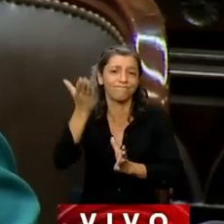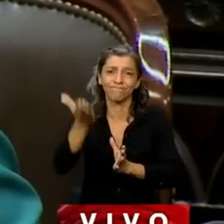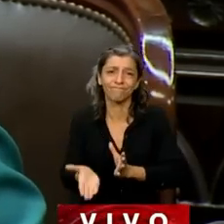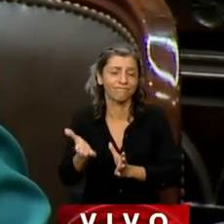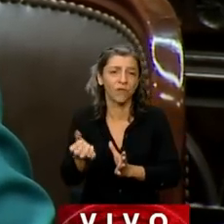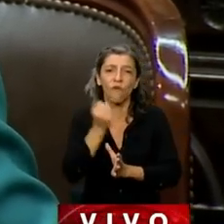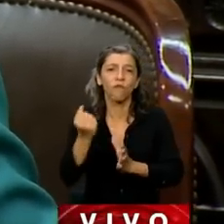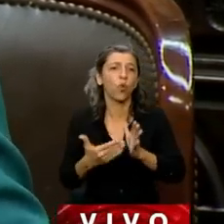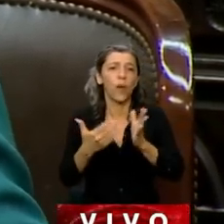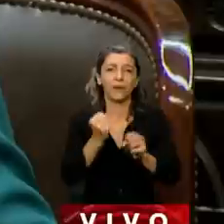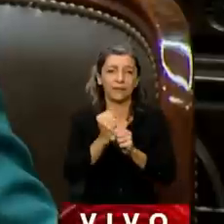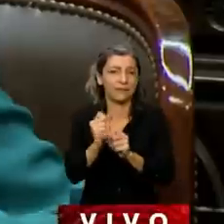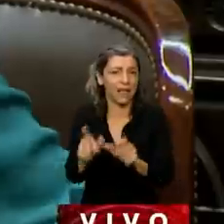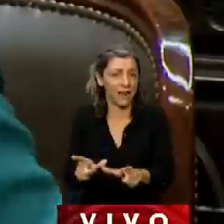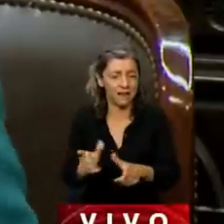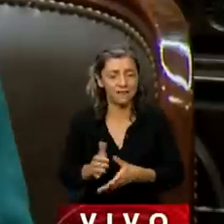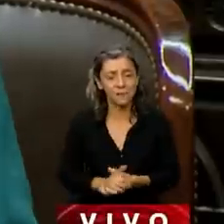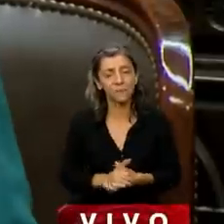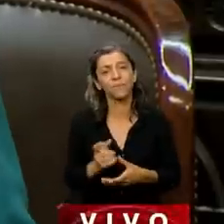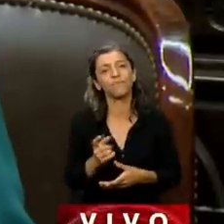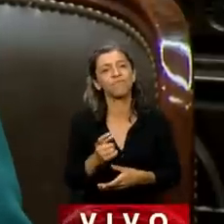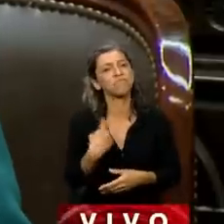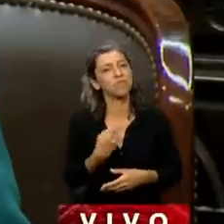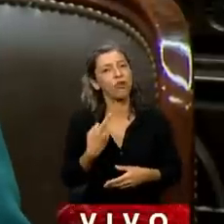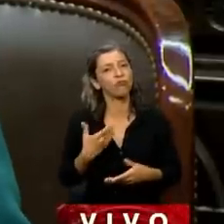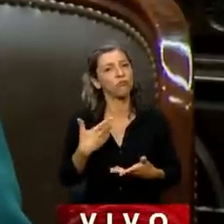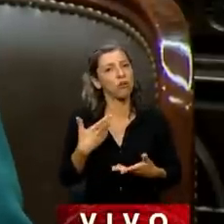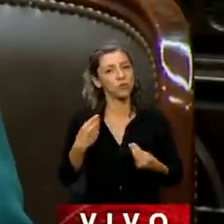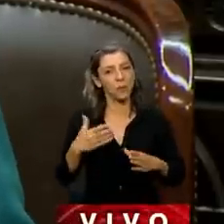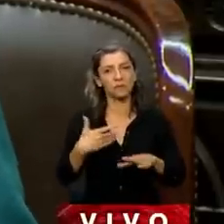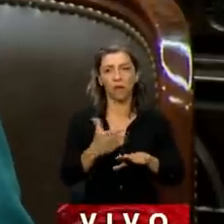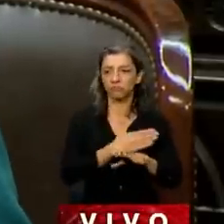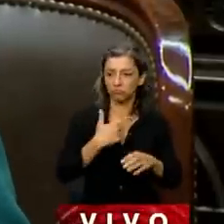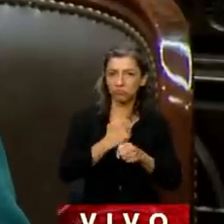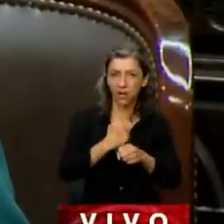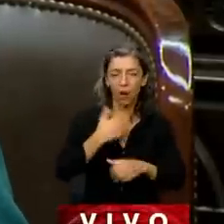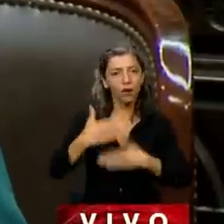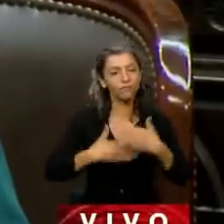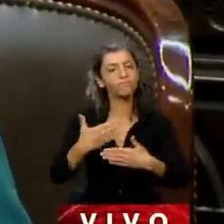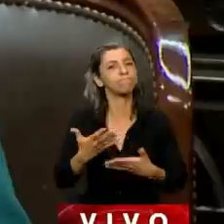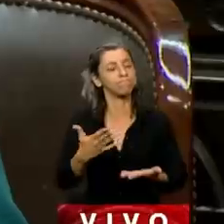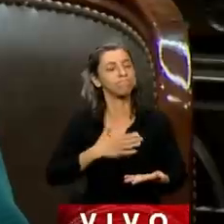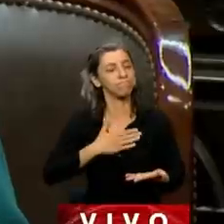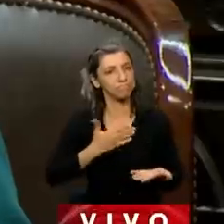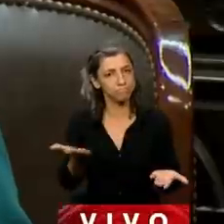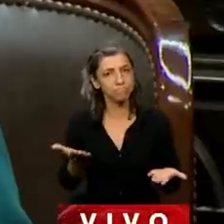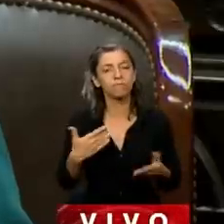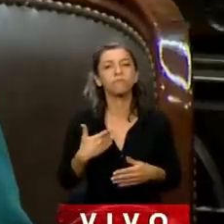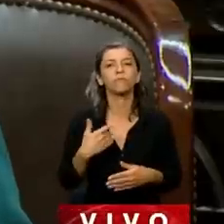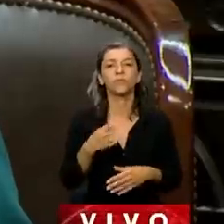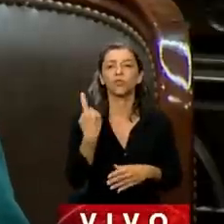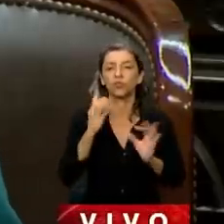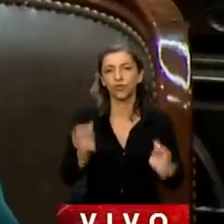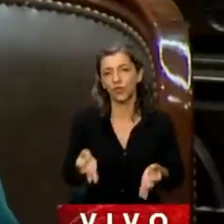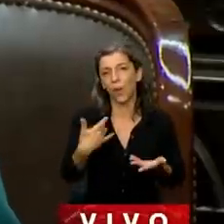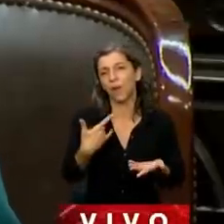gustosamente, hemos encabezado este proceso. En las enfermeras y los enfermeros no es necesario, después de la